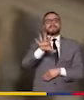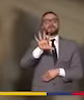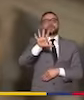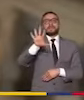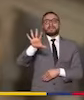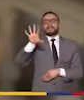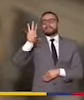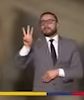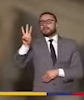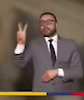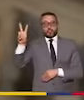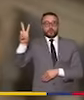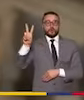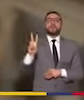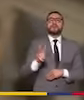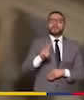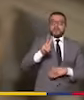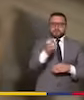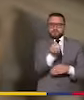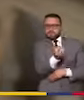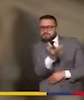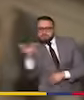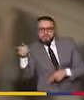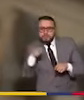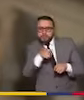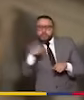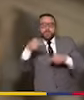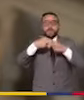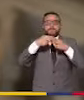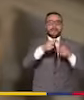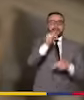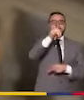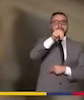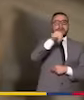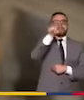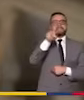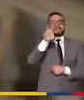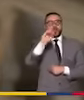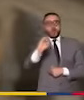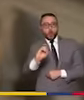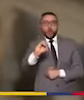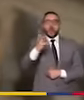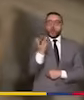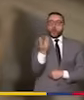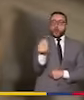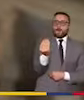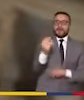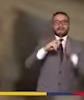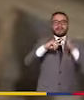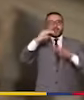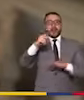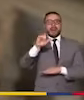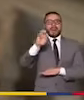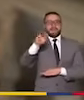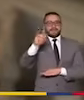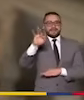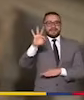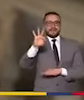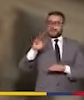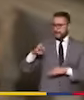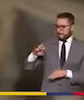85532. Nombre de la cuenta: NSO Group Technologies Limited, los dueños de